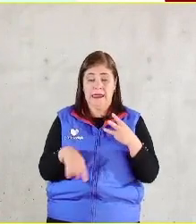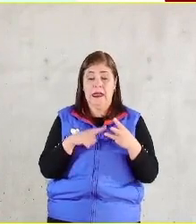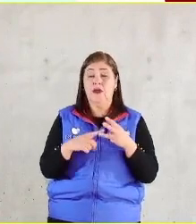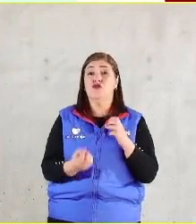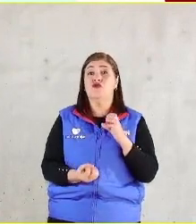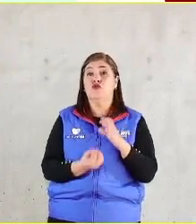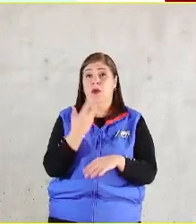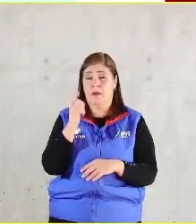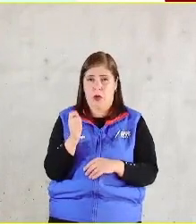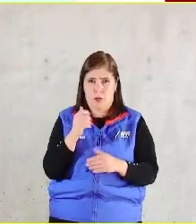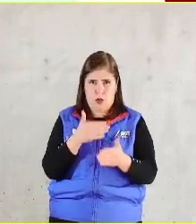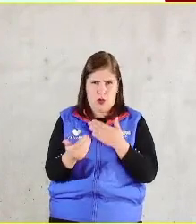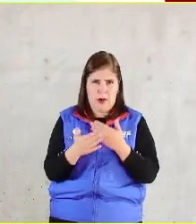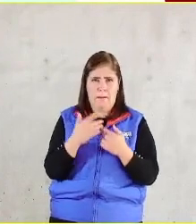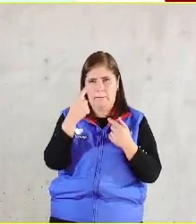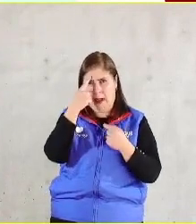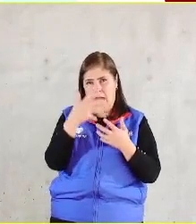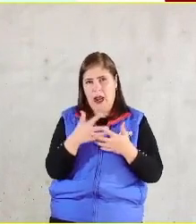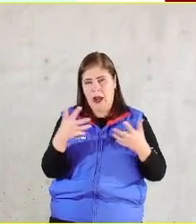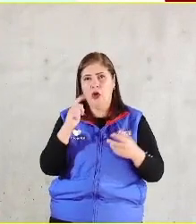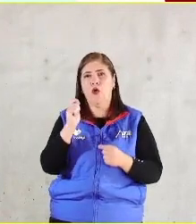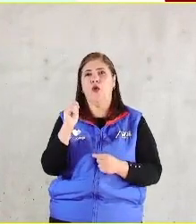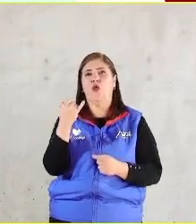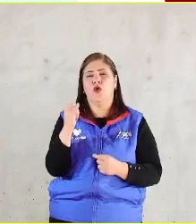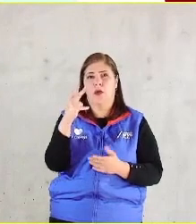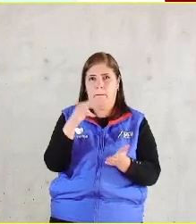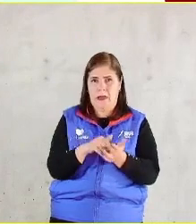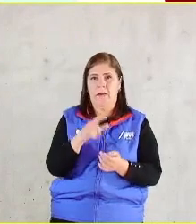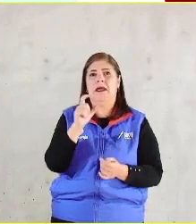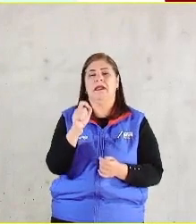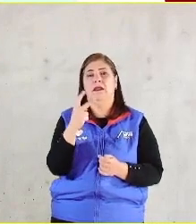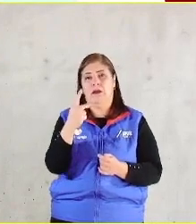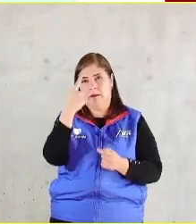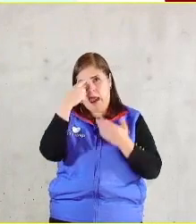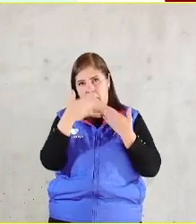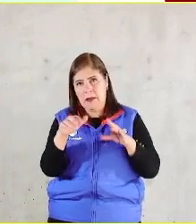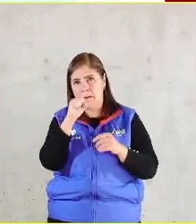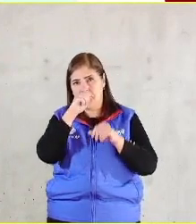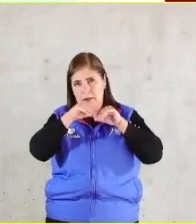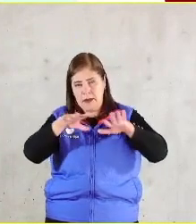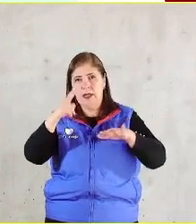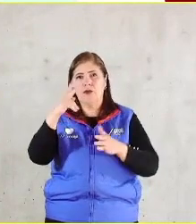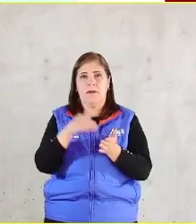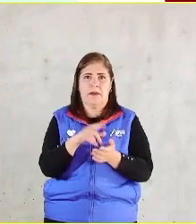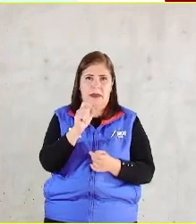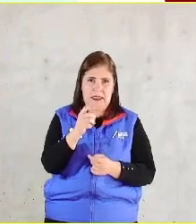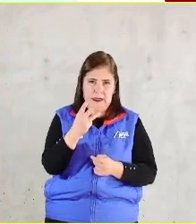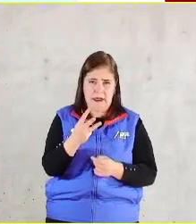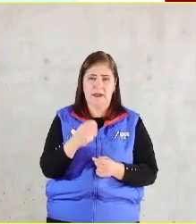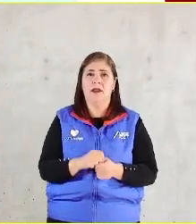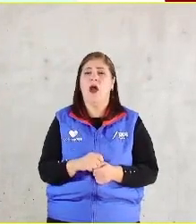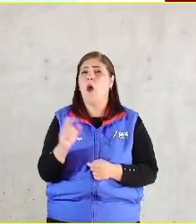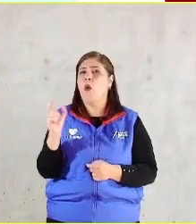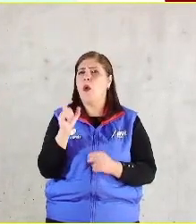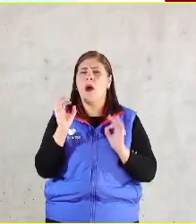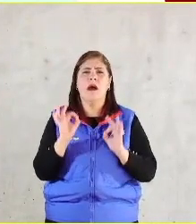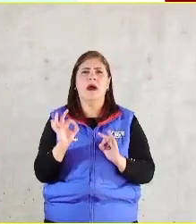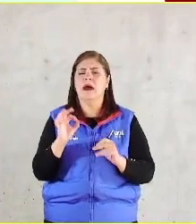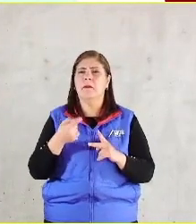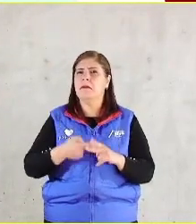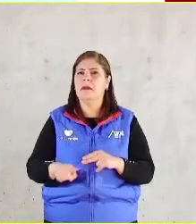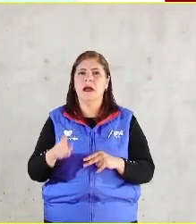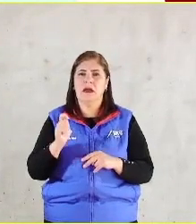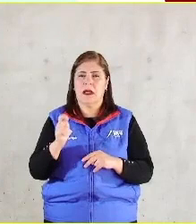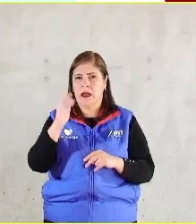para las grandes iniciará en junio del 2022 cuando se abra la convocatoria para el 2023. ¿Cuándo inicia la